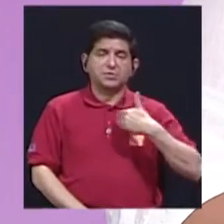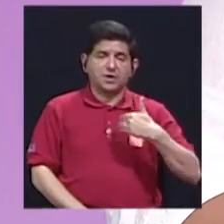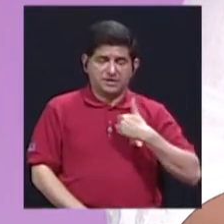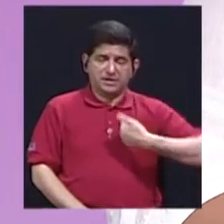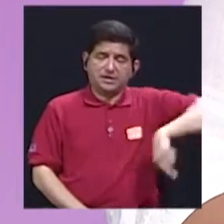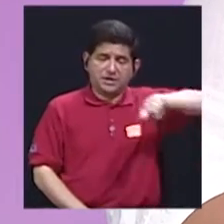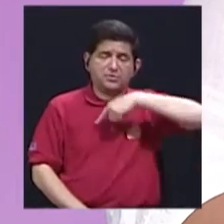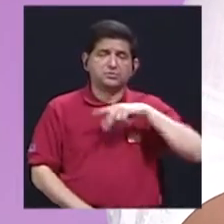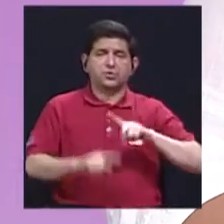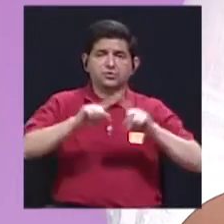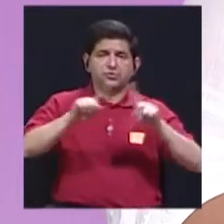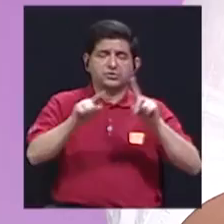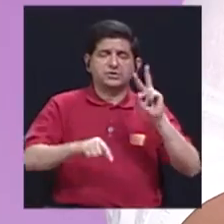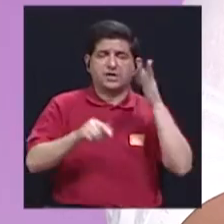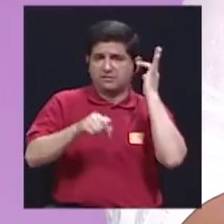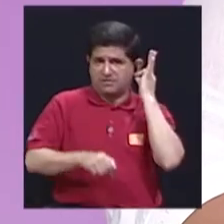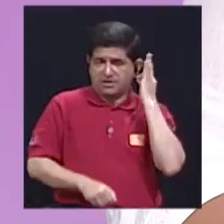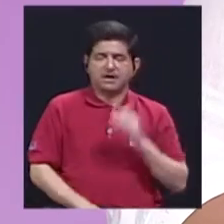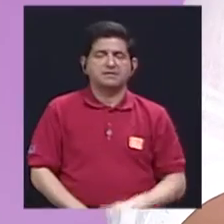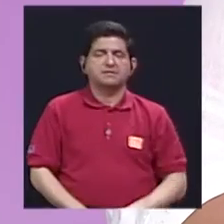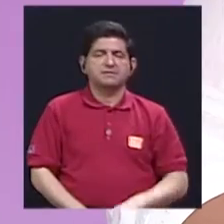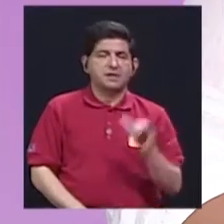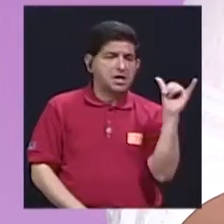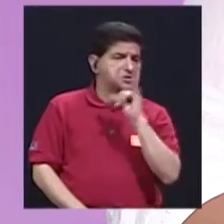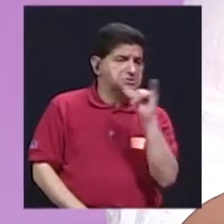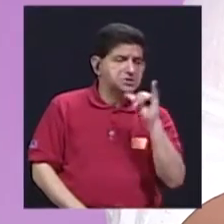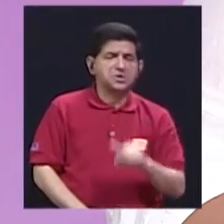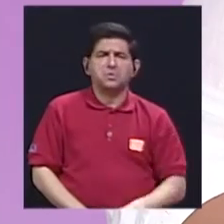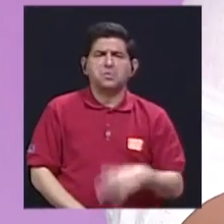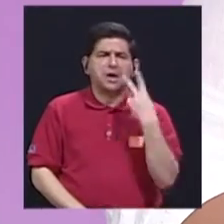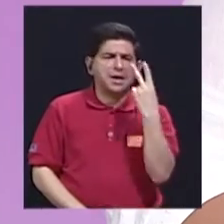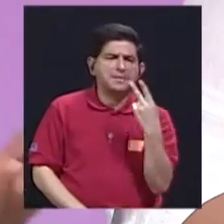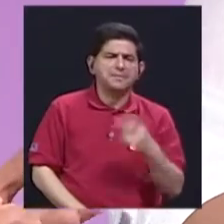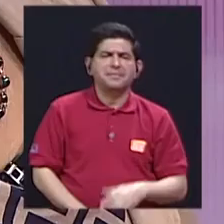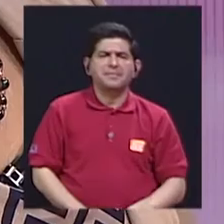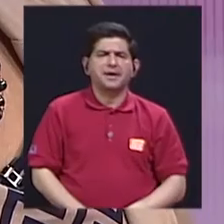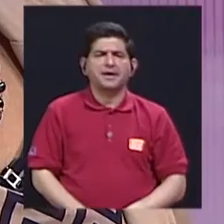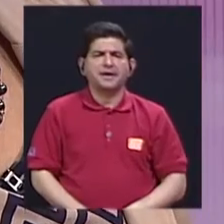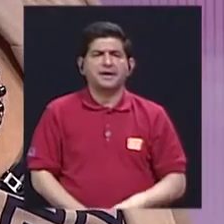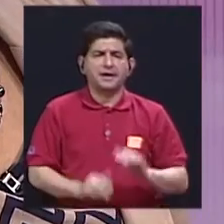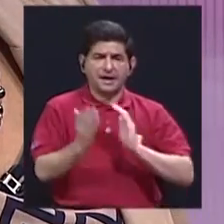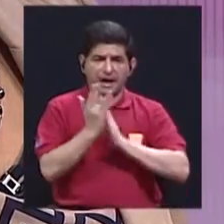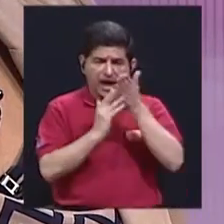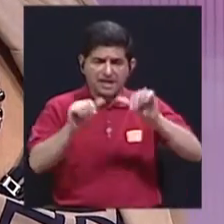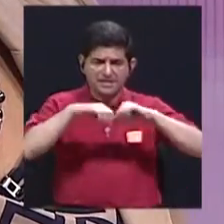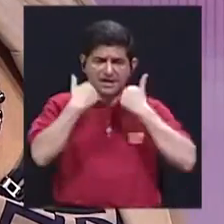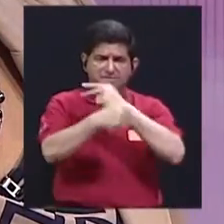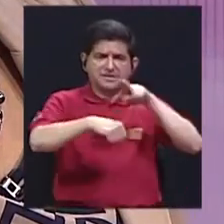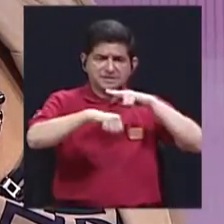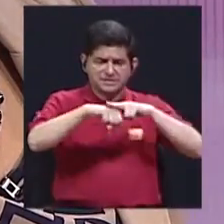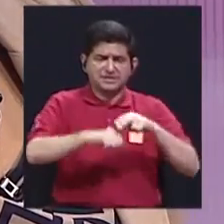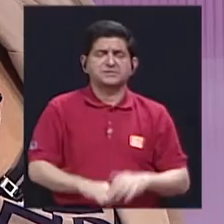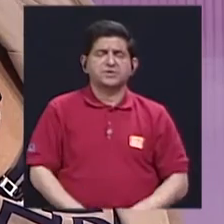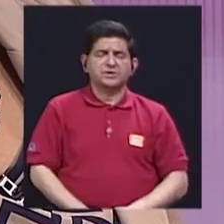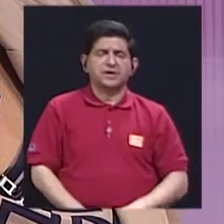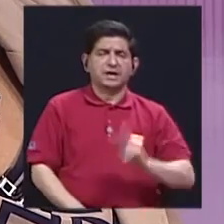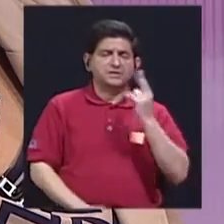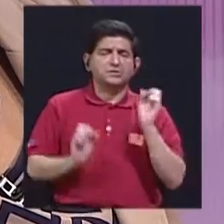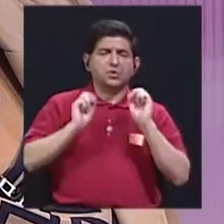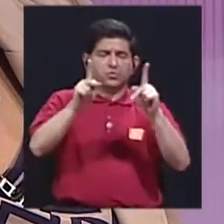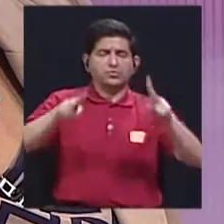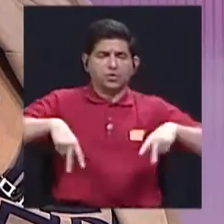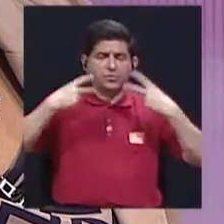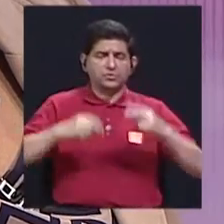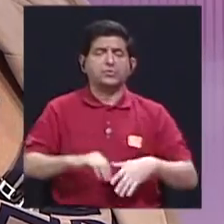otras compañeras que por medio de igual nos vemos el medio por medio de soya y meteremos éste también cunita te